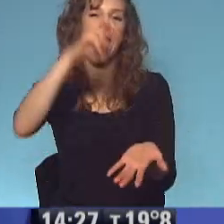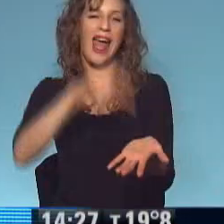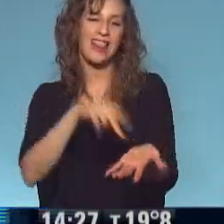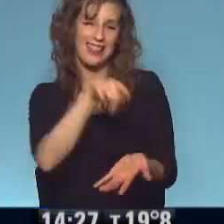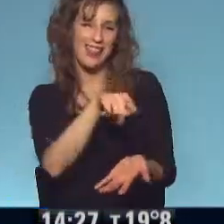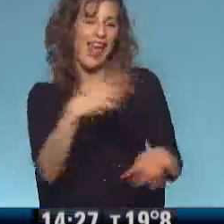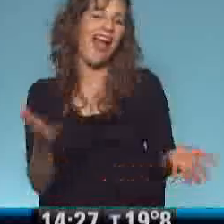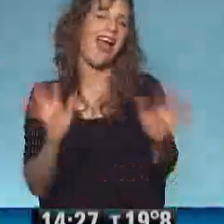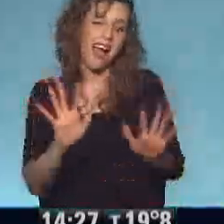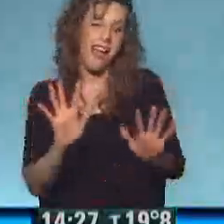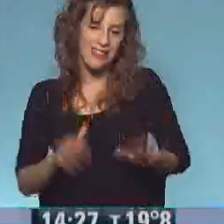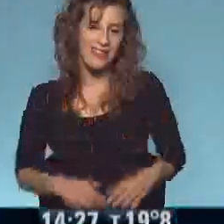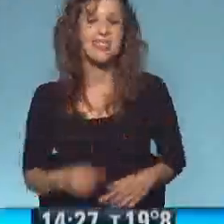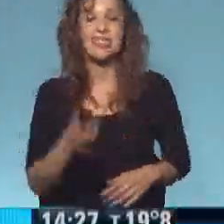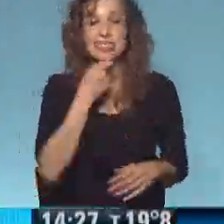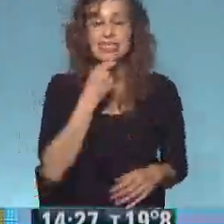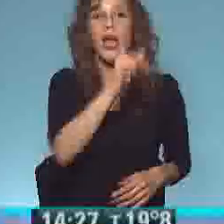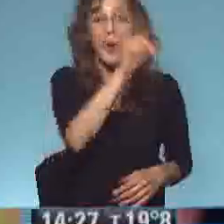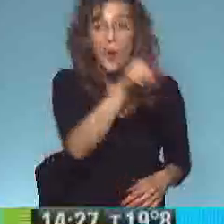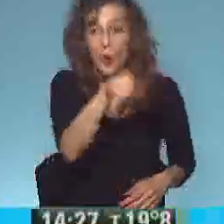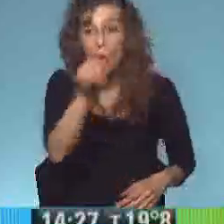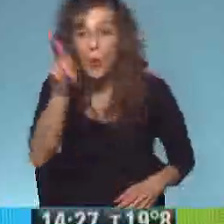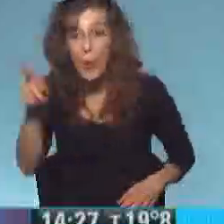con muchos acentos...